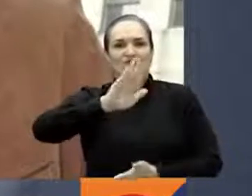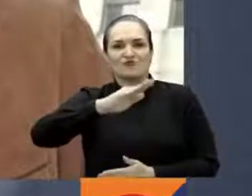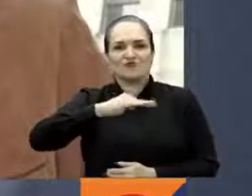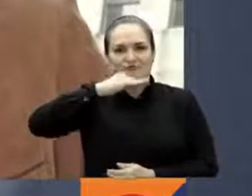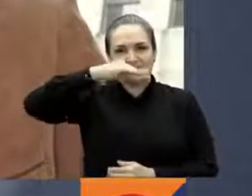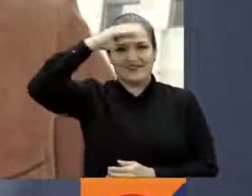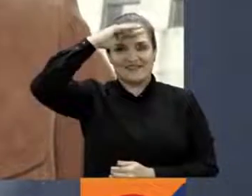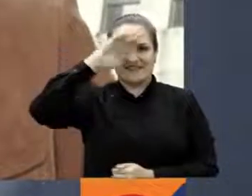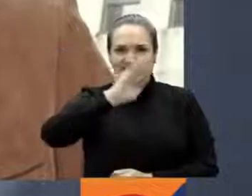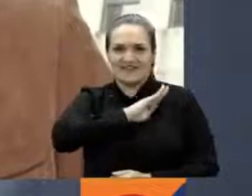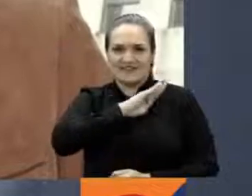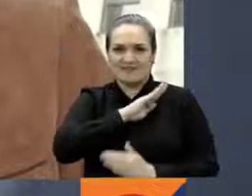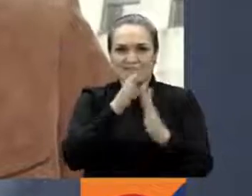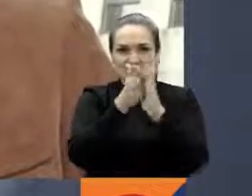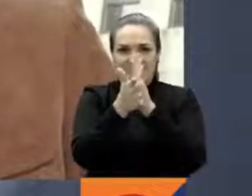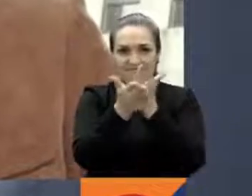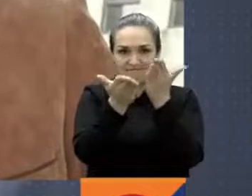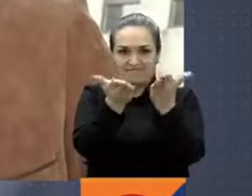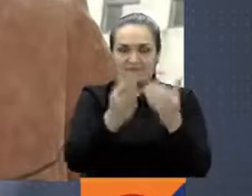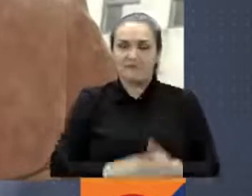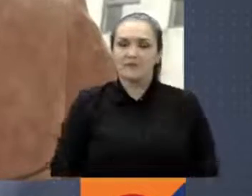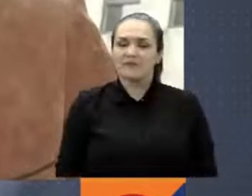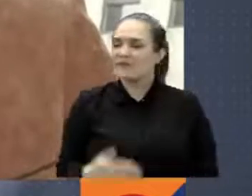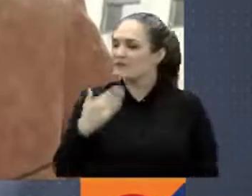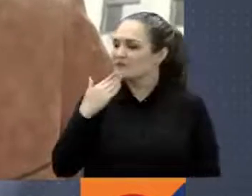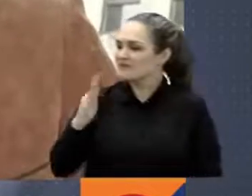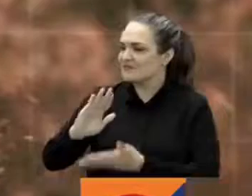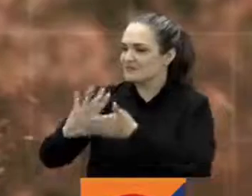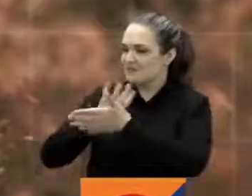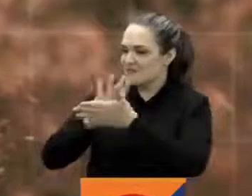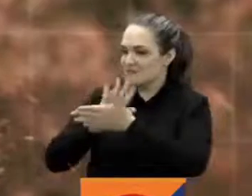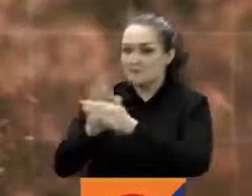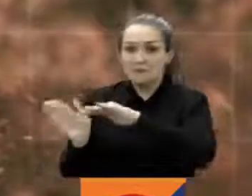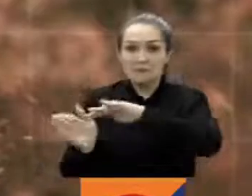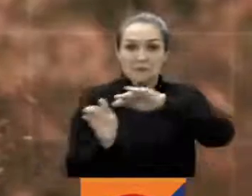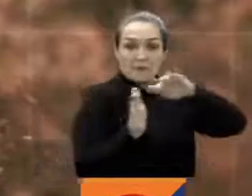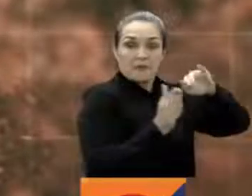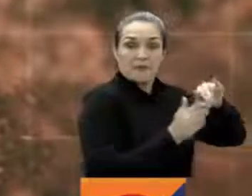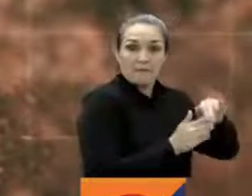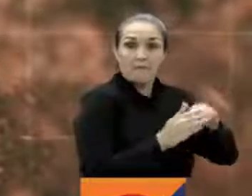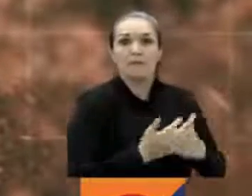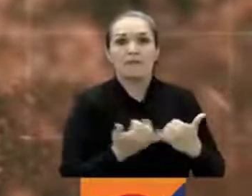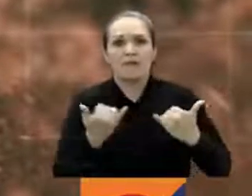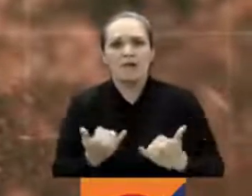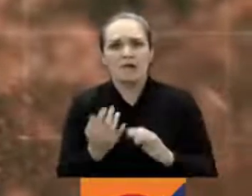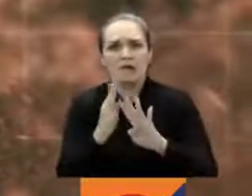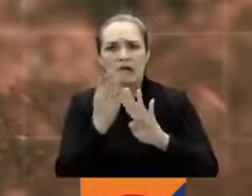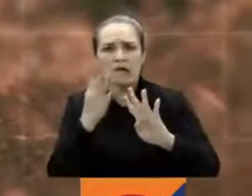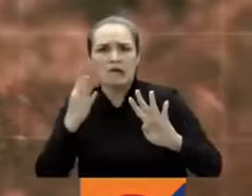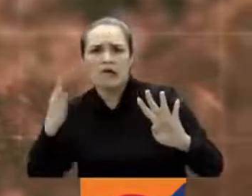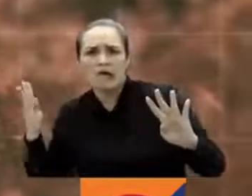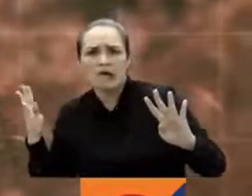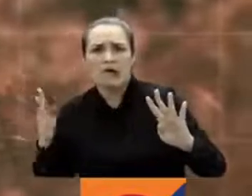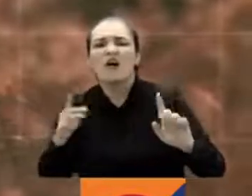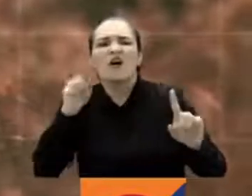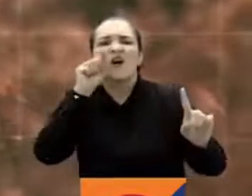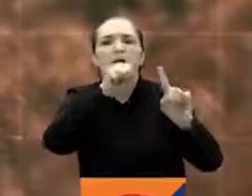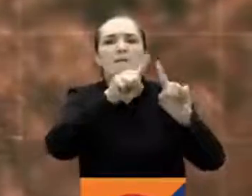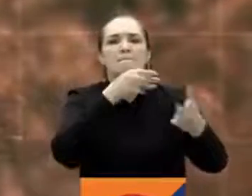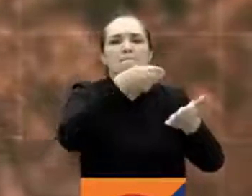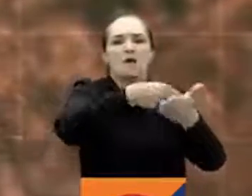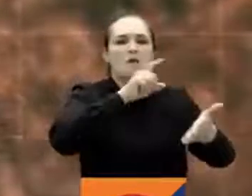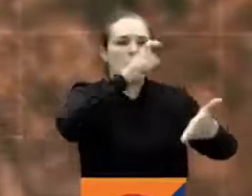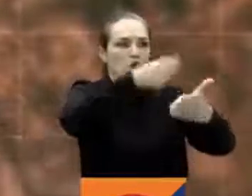Conectados 24/7. José Fernando. Ismael, muchísimas gracias. Y siguen las filas y retrasos para pagar impuesto predial y vehicular aquí en